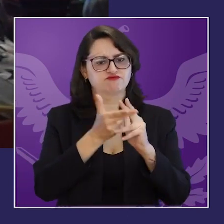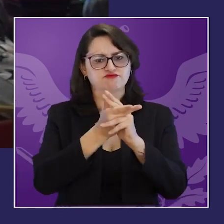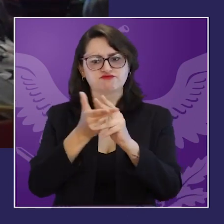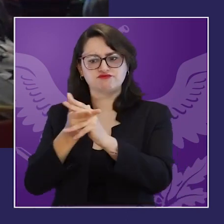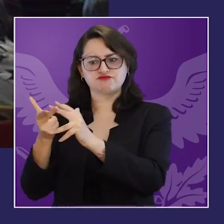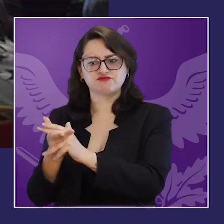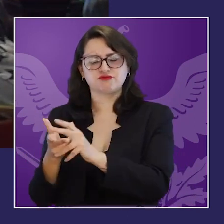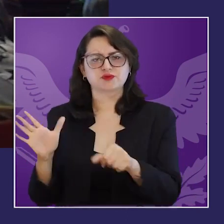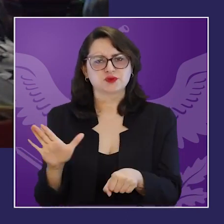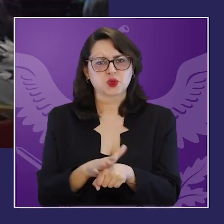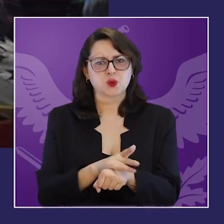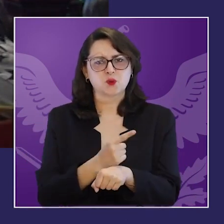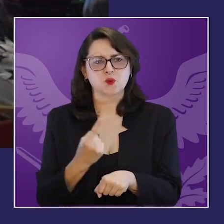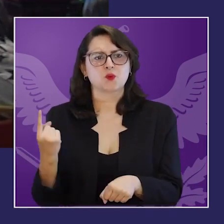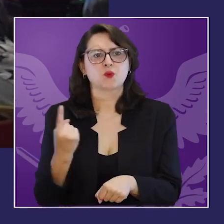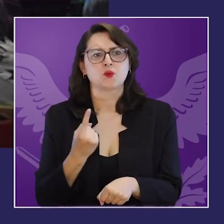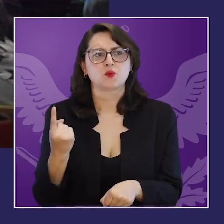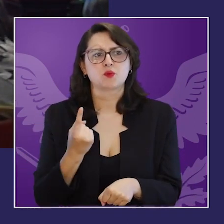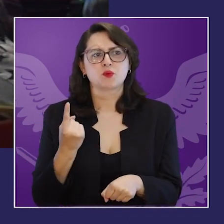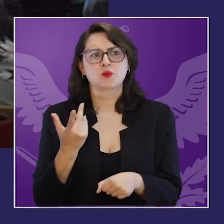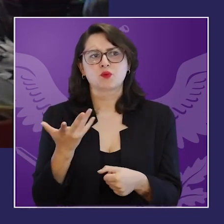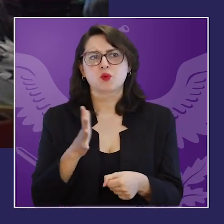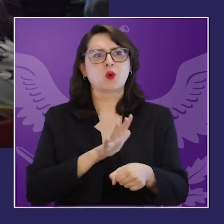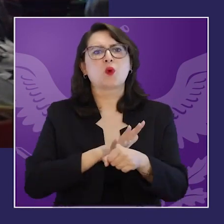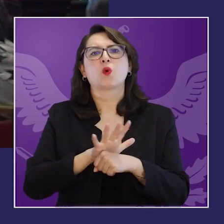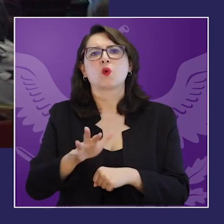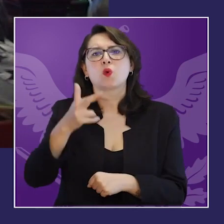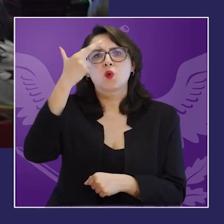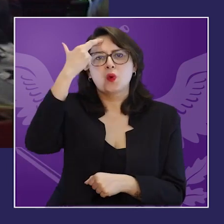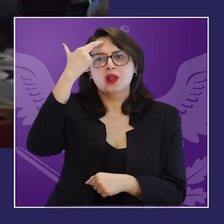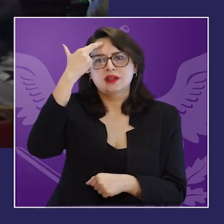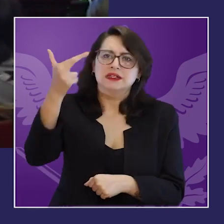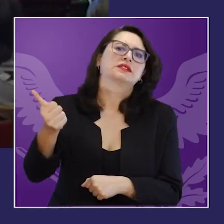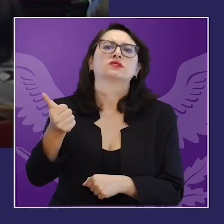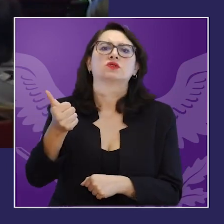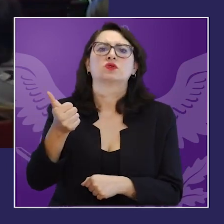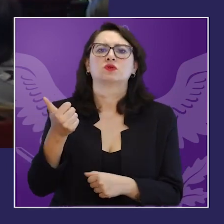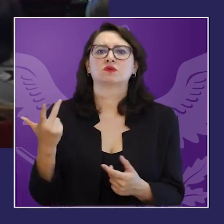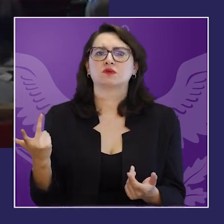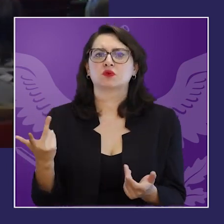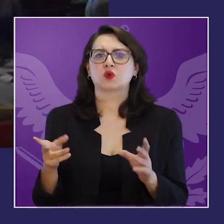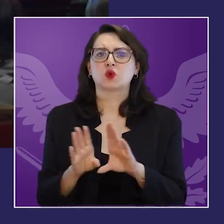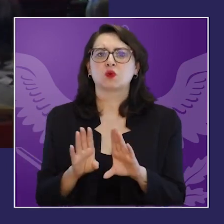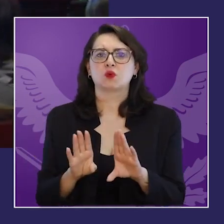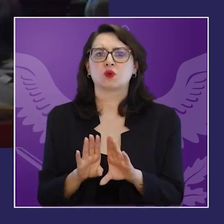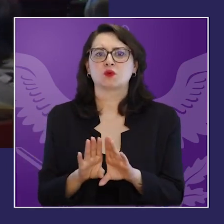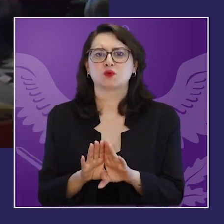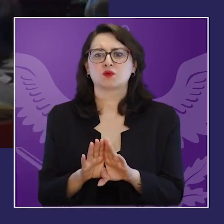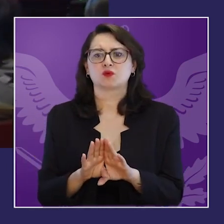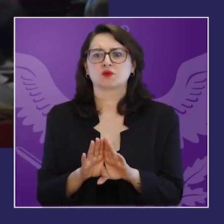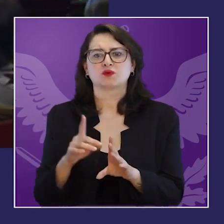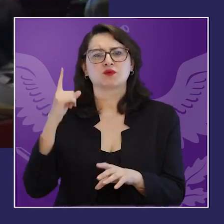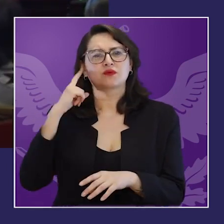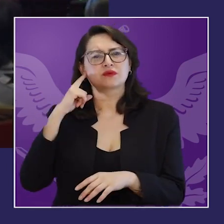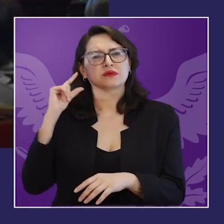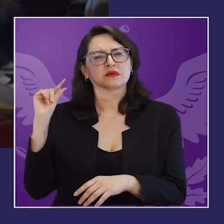una manera de explicar el femicidio? No el feminicidio, que en rigor sería una suerte de secuela